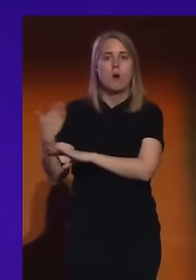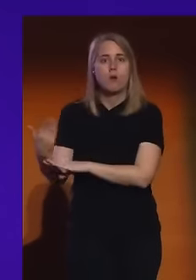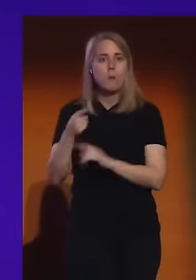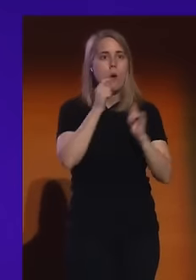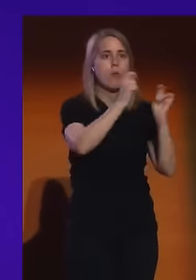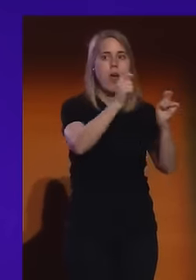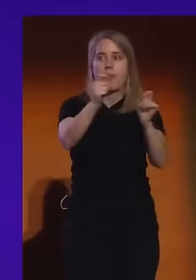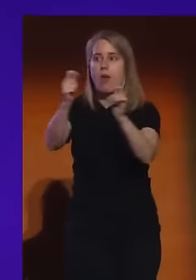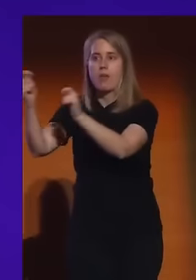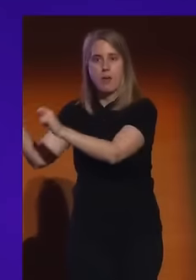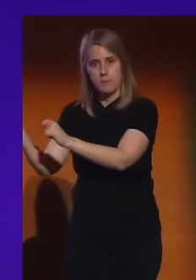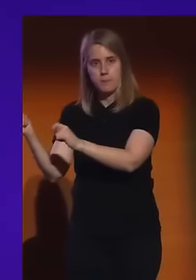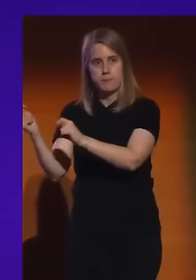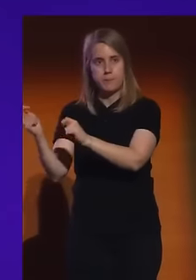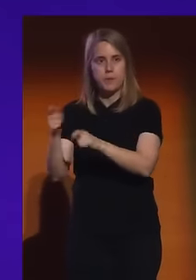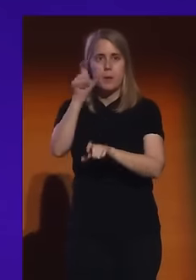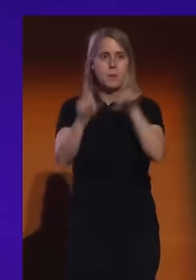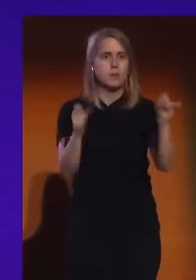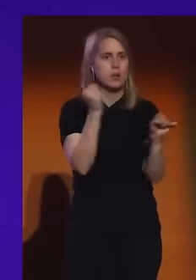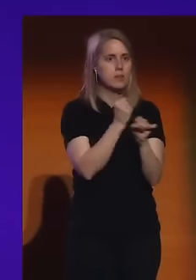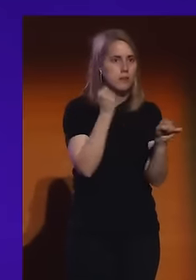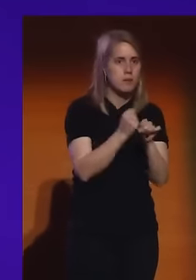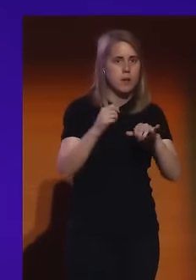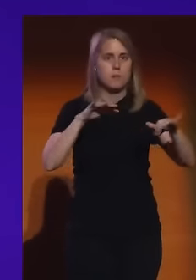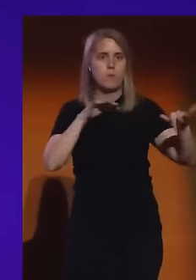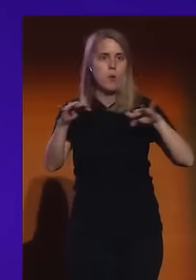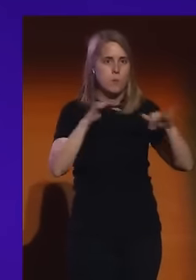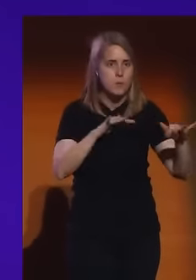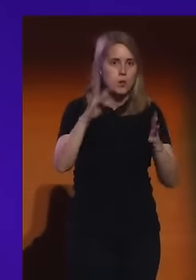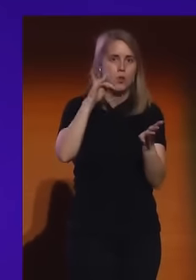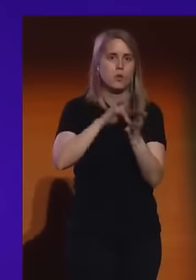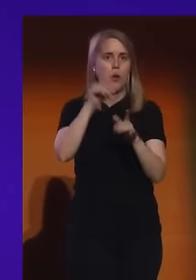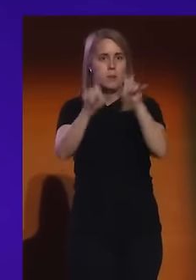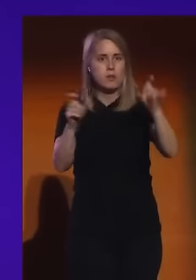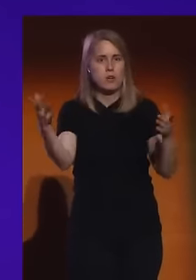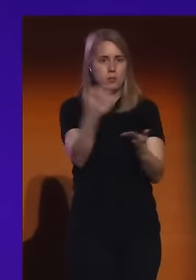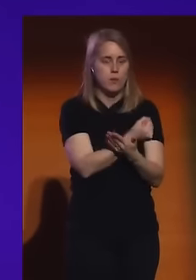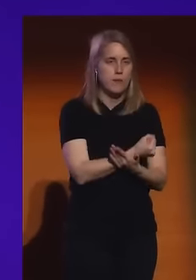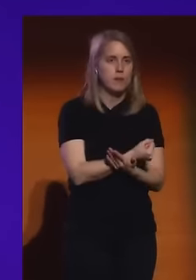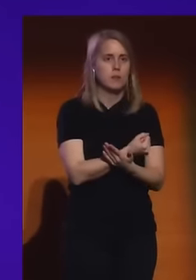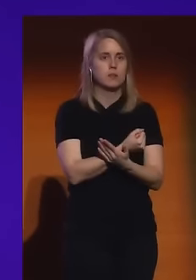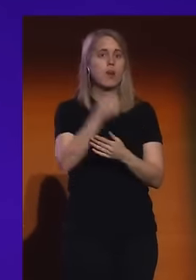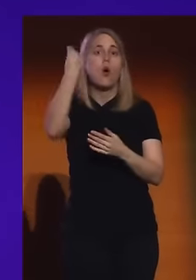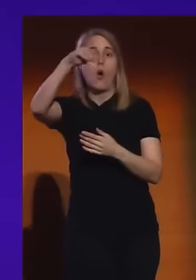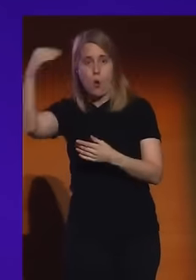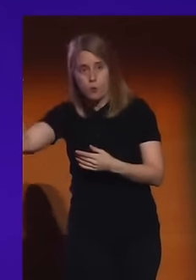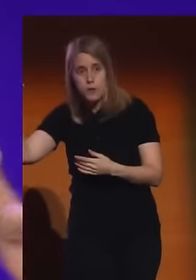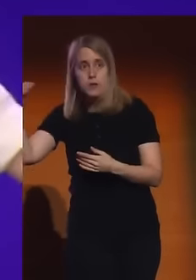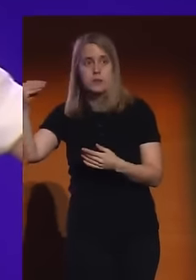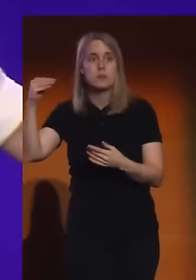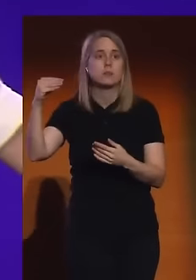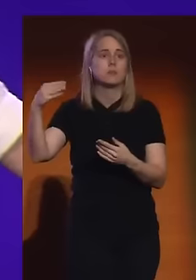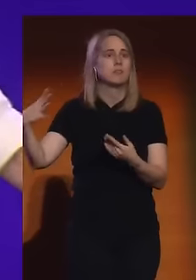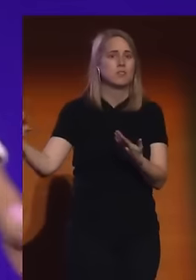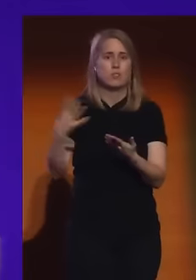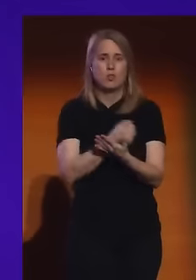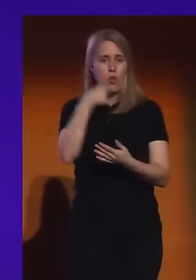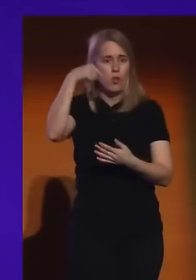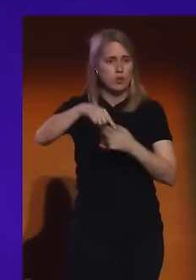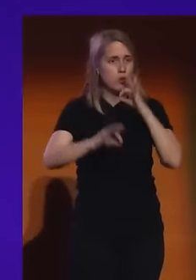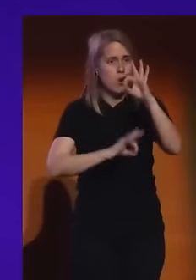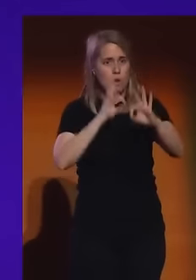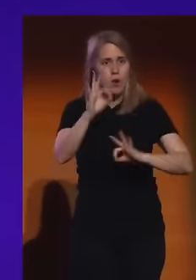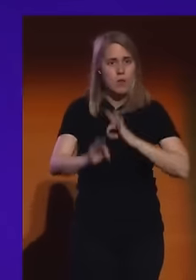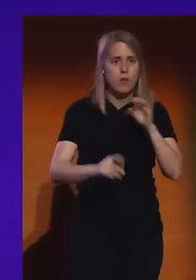banatu zit langile miman arzen diren gutii gazte guti hau anaten